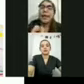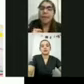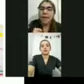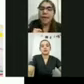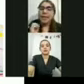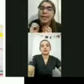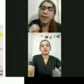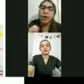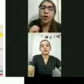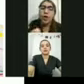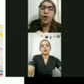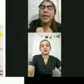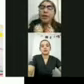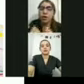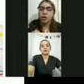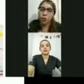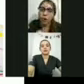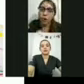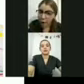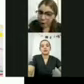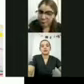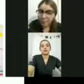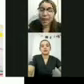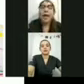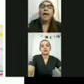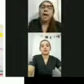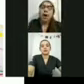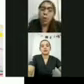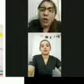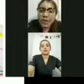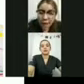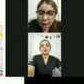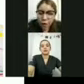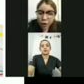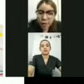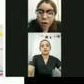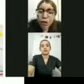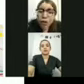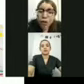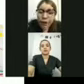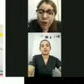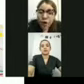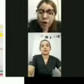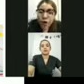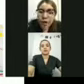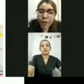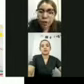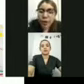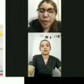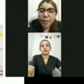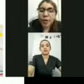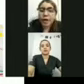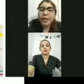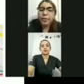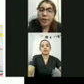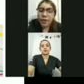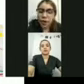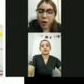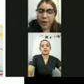y demás que se van a encontrar dentro de su lenguaje. Como tercero, tenemos los conflictos cognitivos respecto